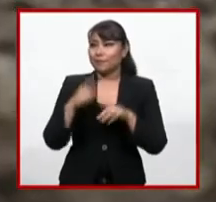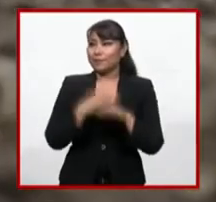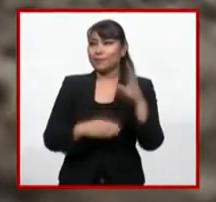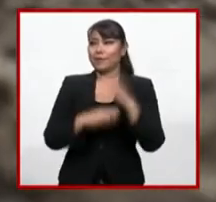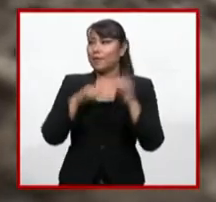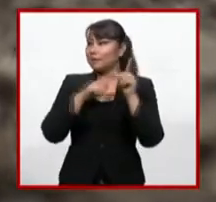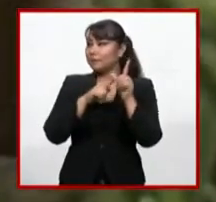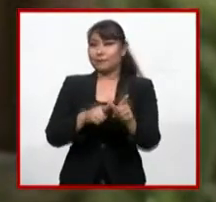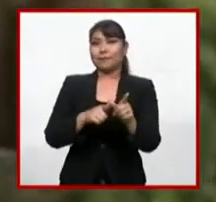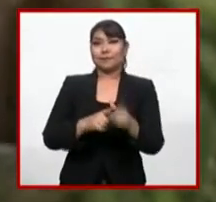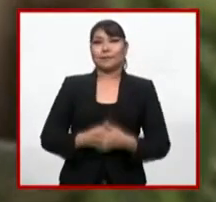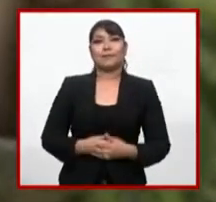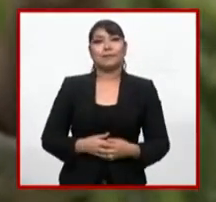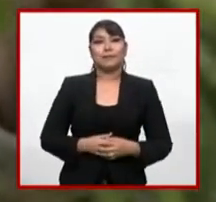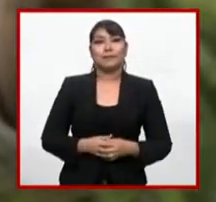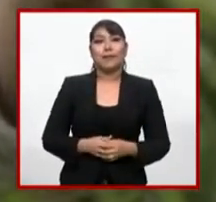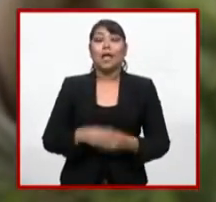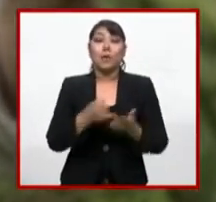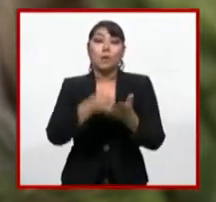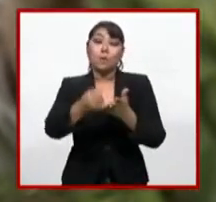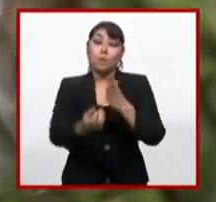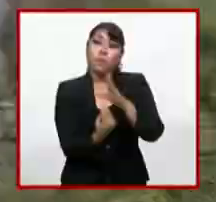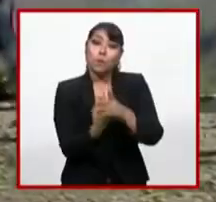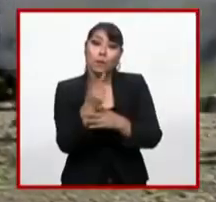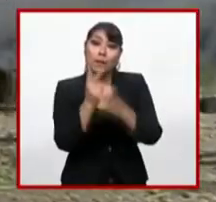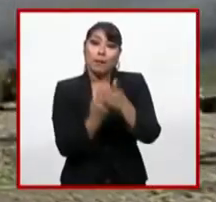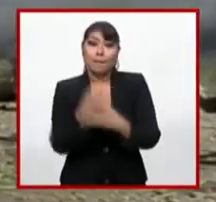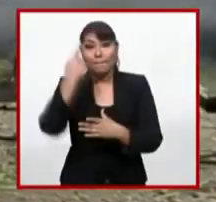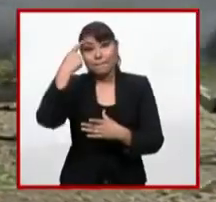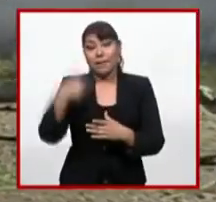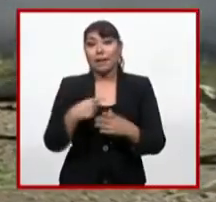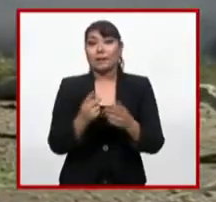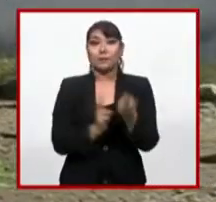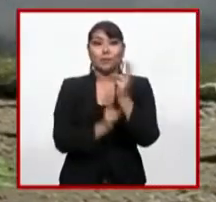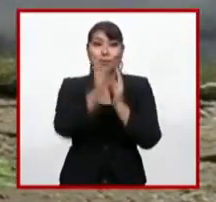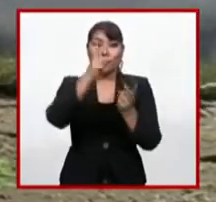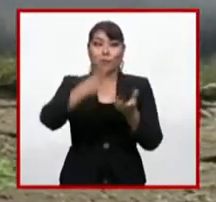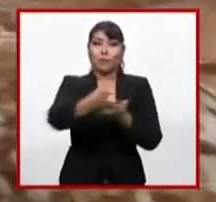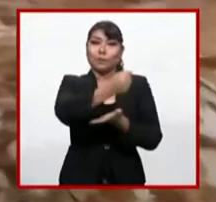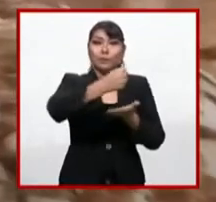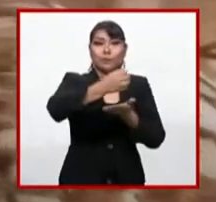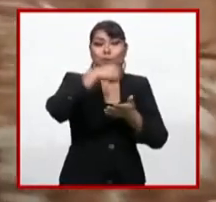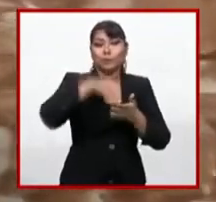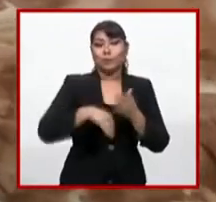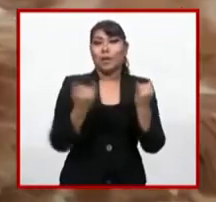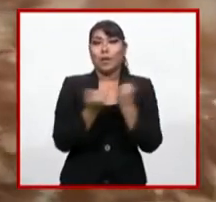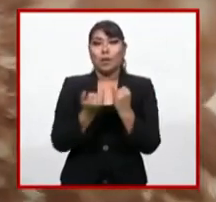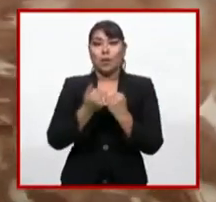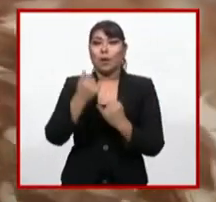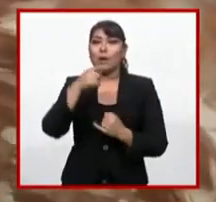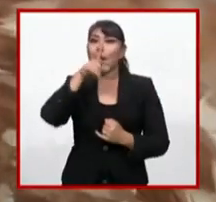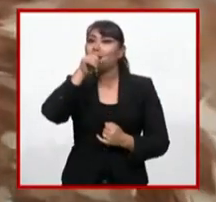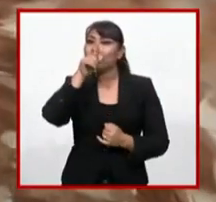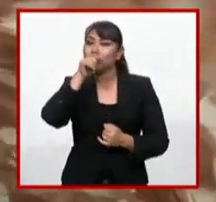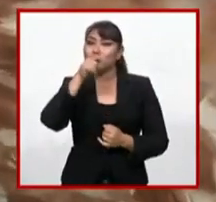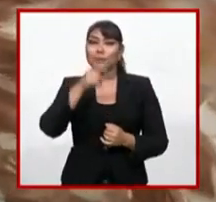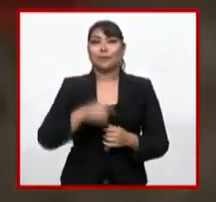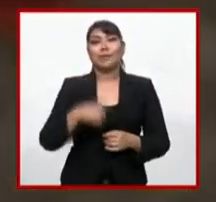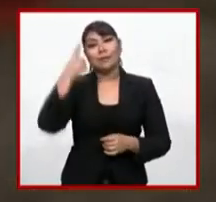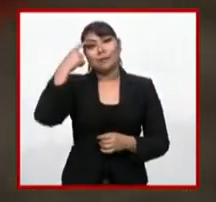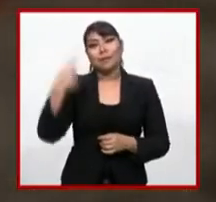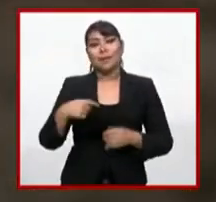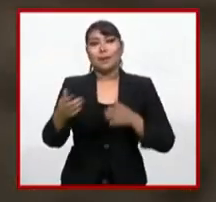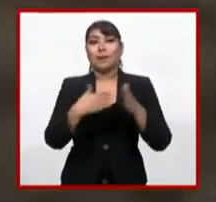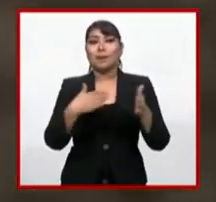macrotúneles donde pueden cultivar sus verduras y hortalizas. Continuamos entregando aves de traspatio para que nuestras